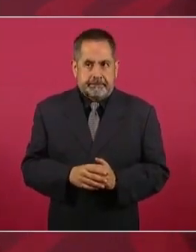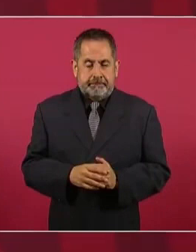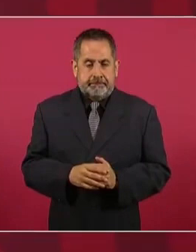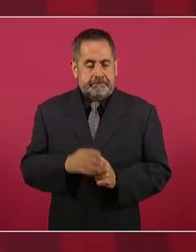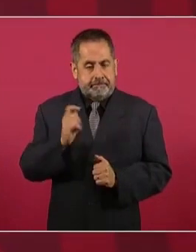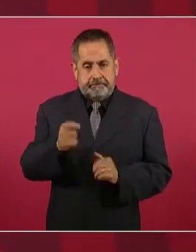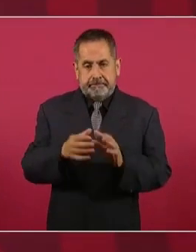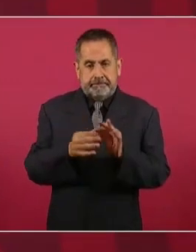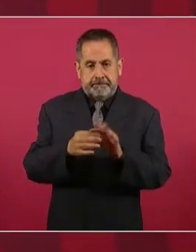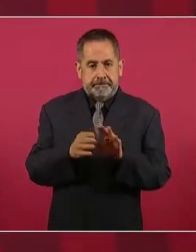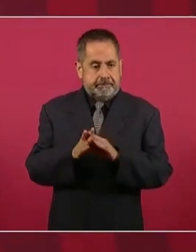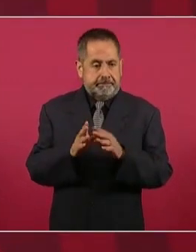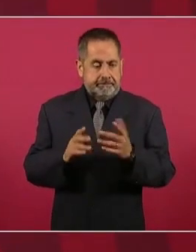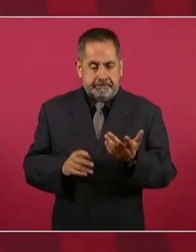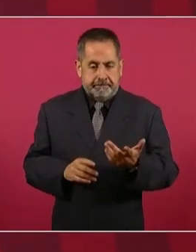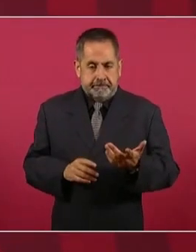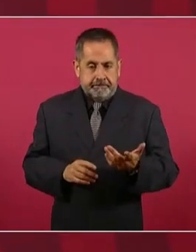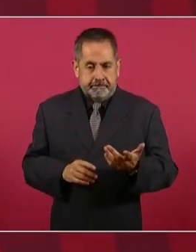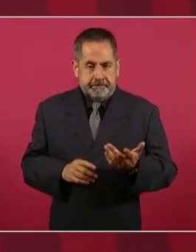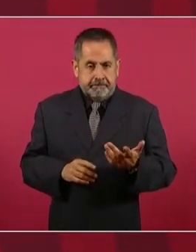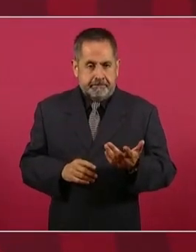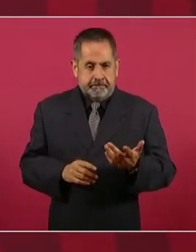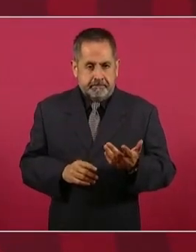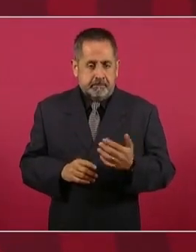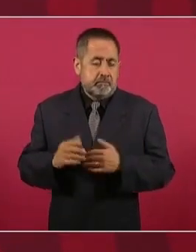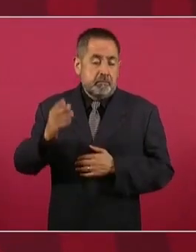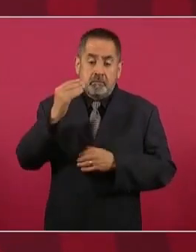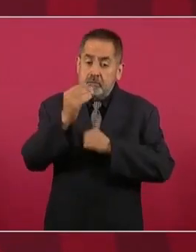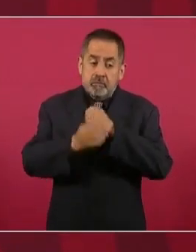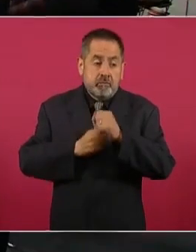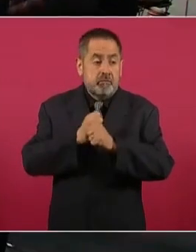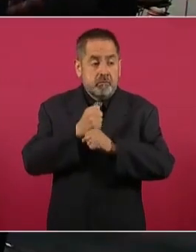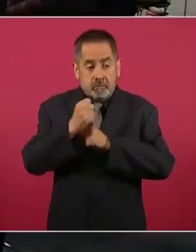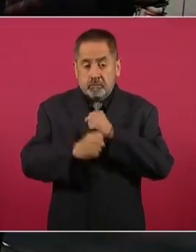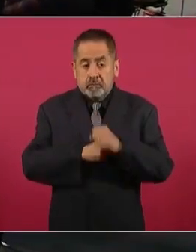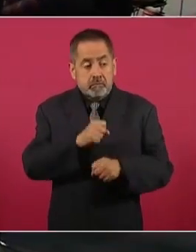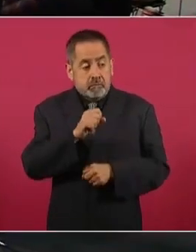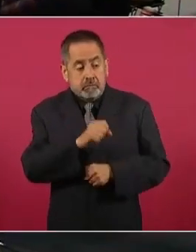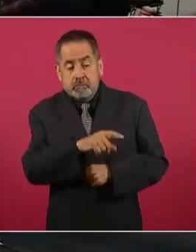que se mantuvo por mucho tiempo,